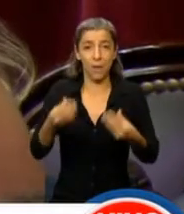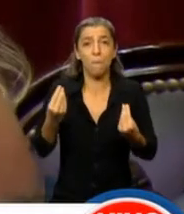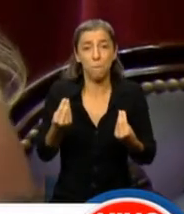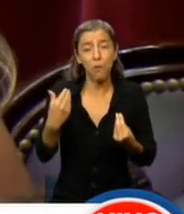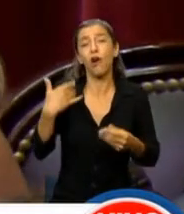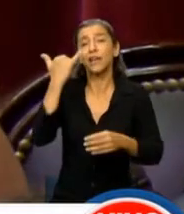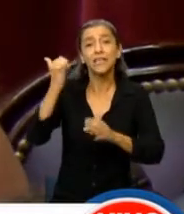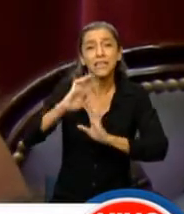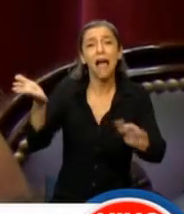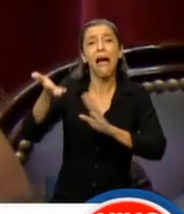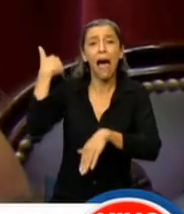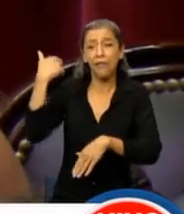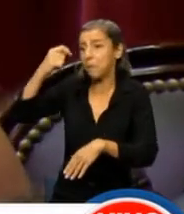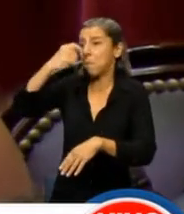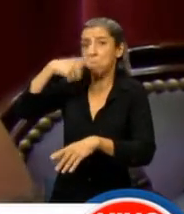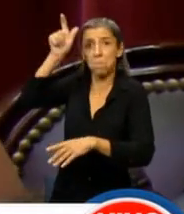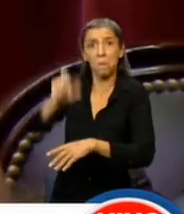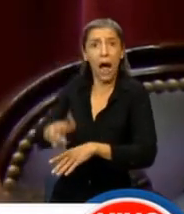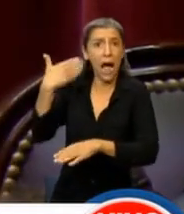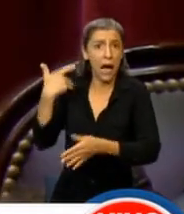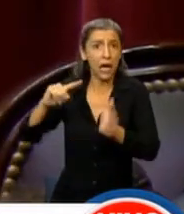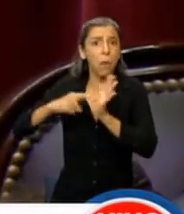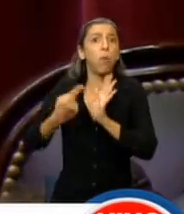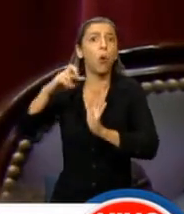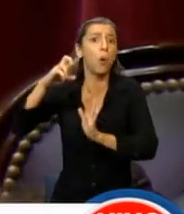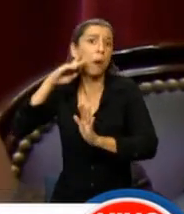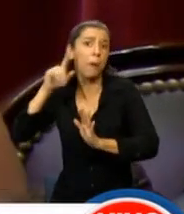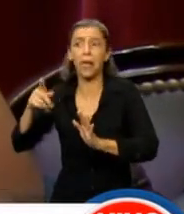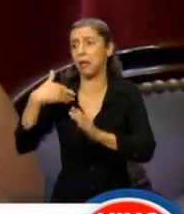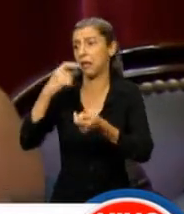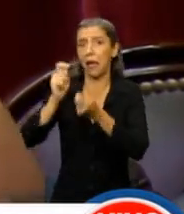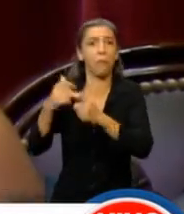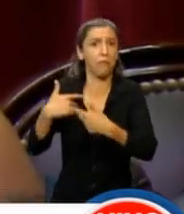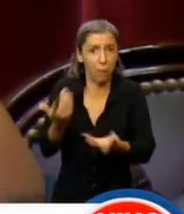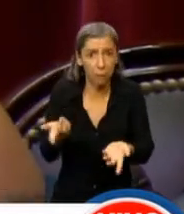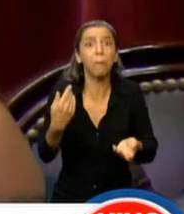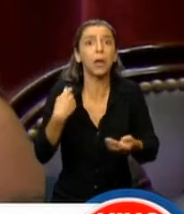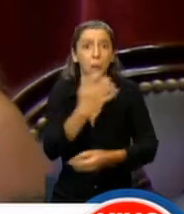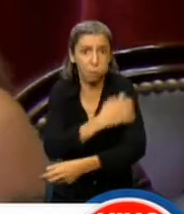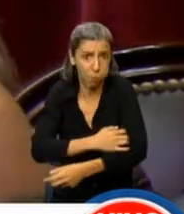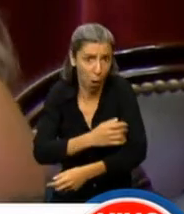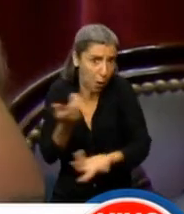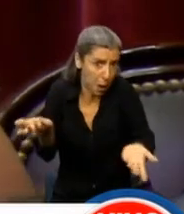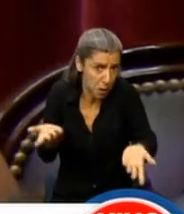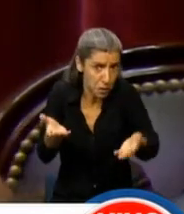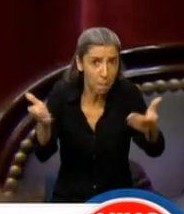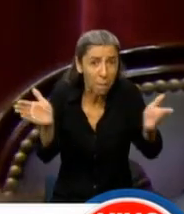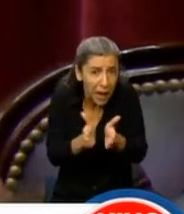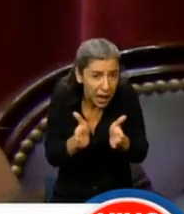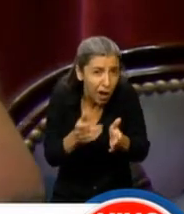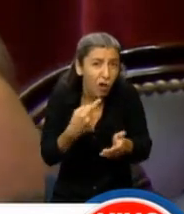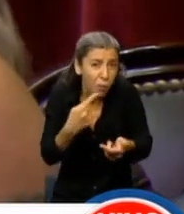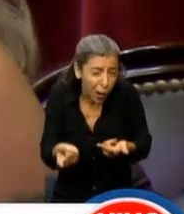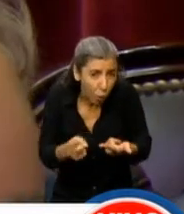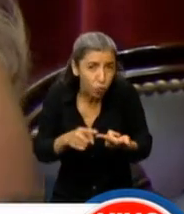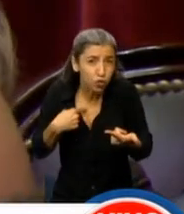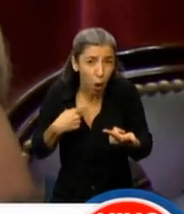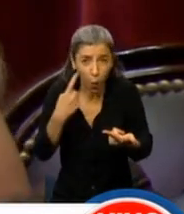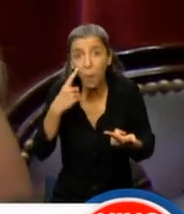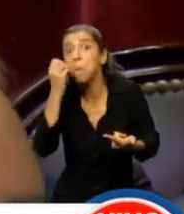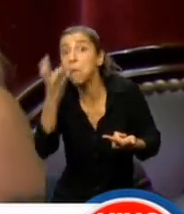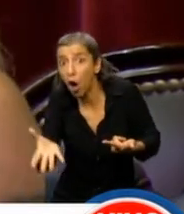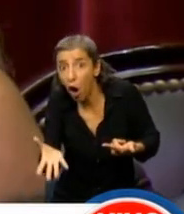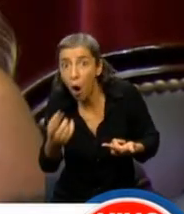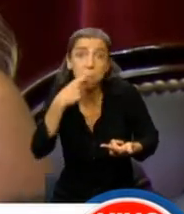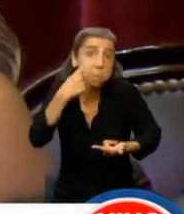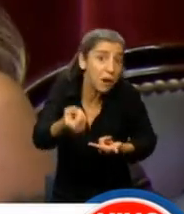el impuesto a los ricos y bajó la pobreza, bajó la desocupación, vivimos mejor. Y se lo digo al